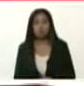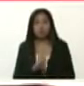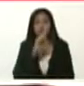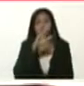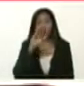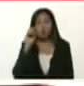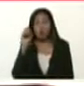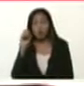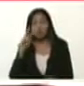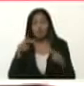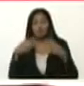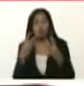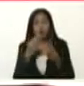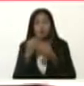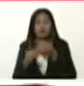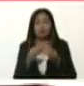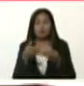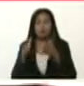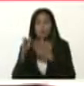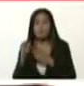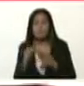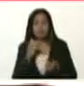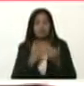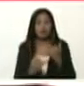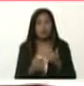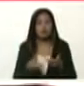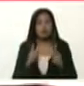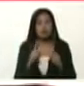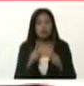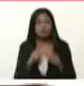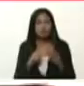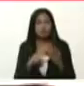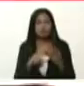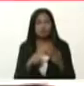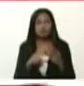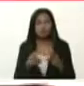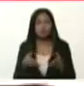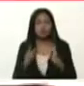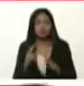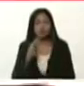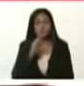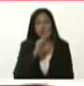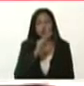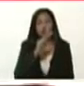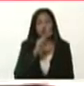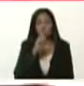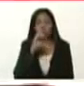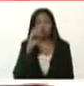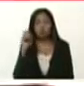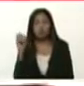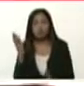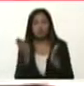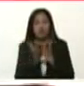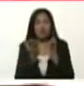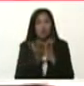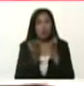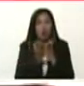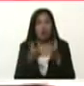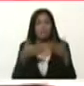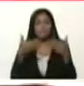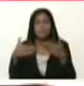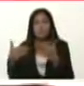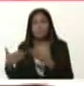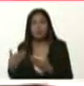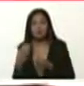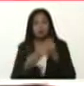150 obras nuevas en ejecución que requieren ser culminadas y la dotación de 200 planteles. Lo